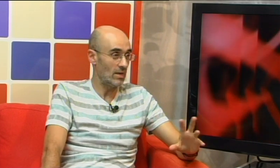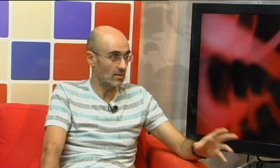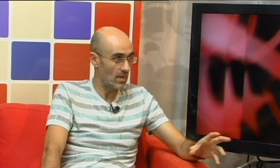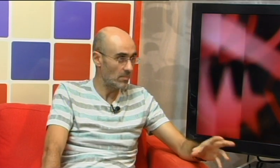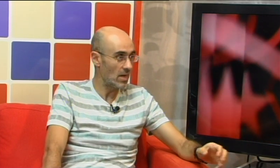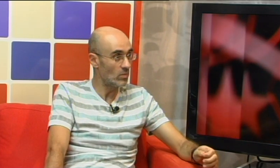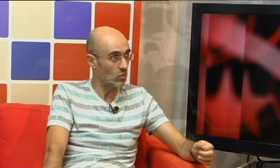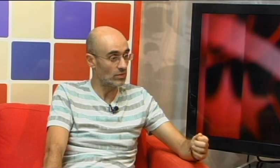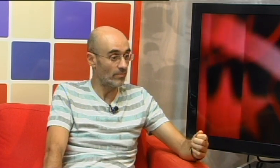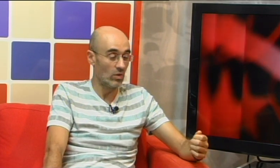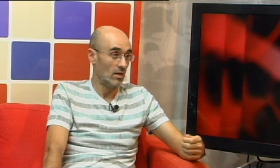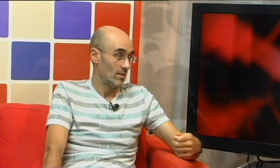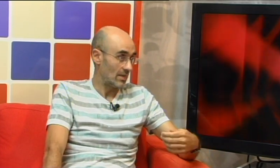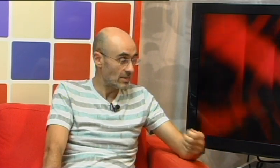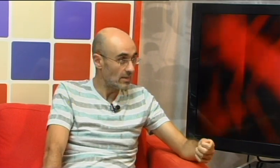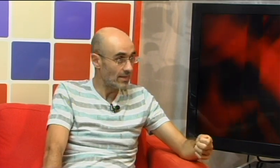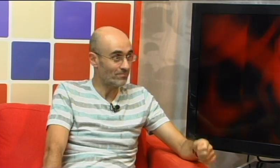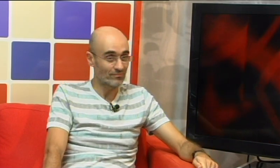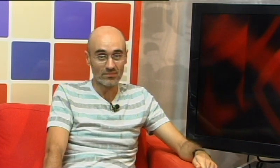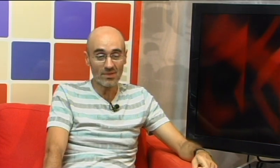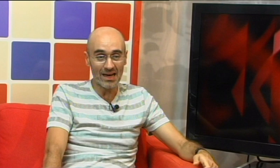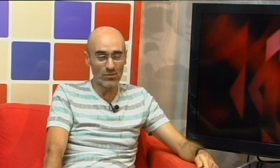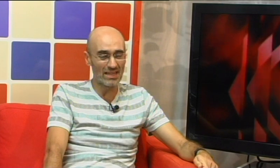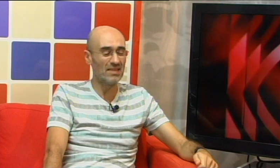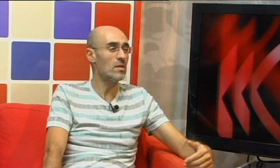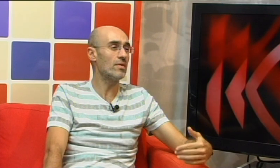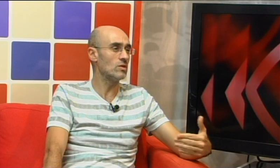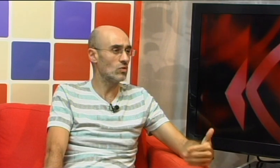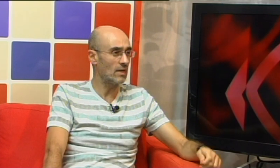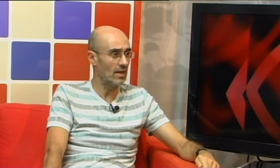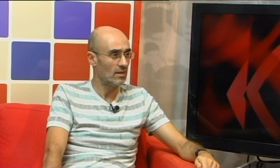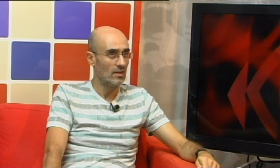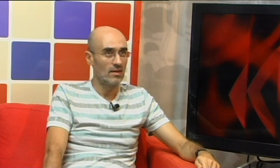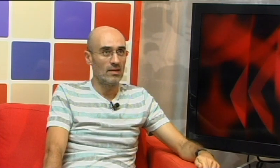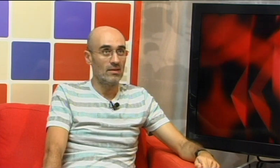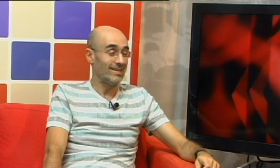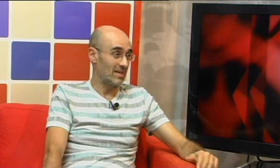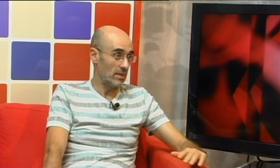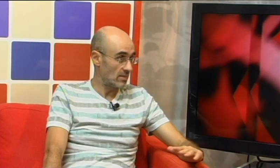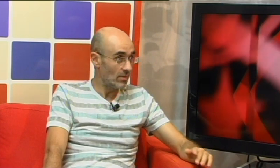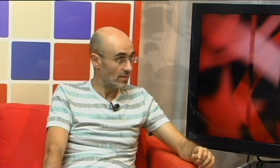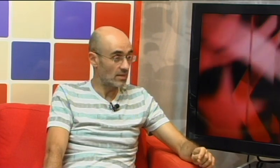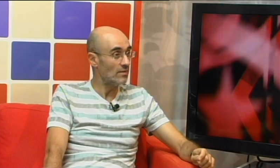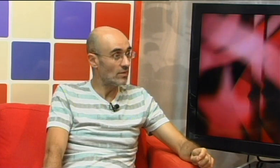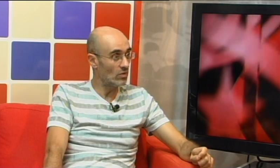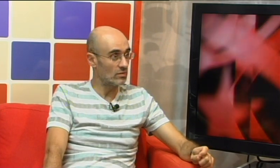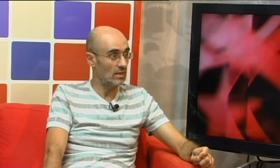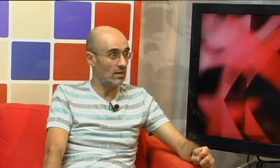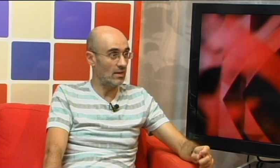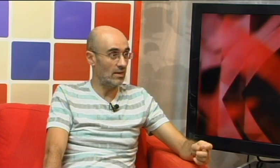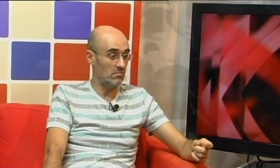que ya podría ser la primera muy poco tiempo que es china hay una tendencia histórica irreversible en ese